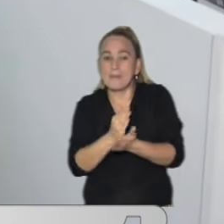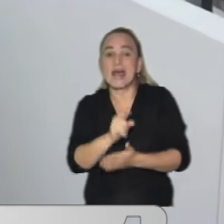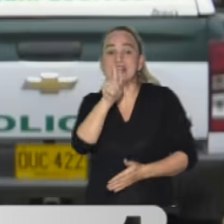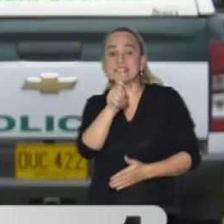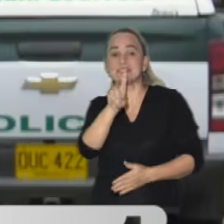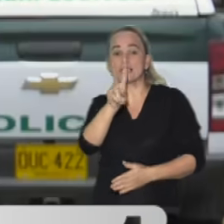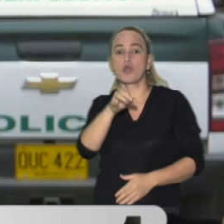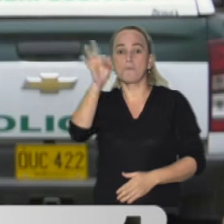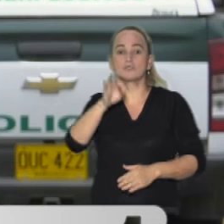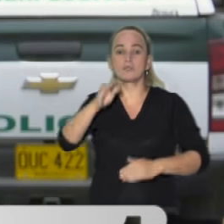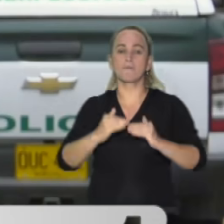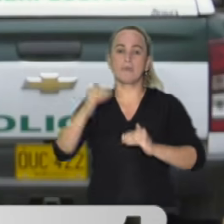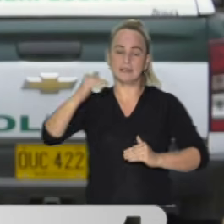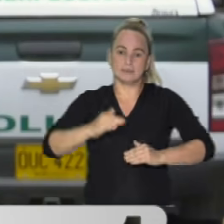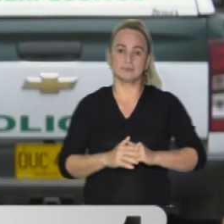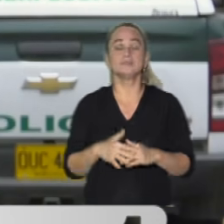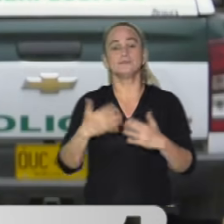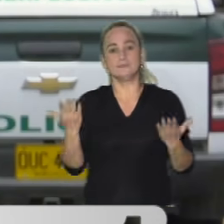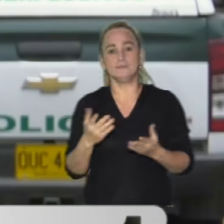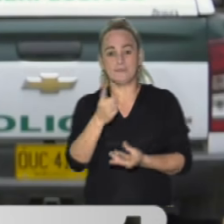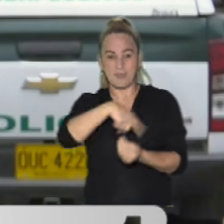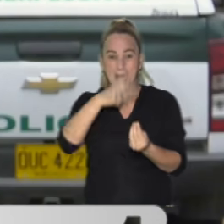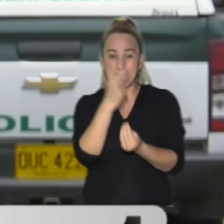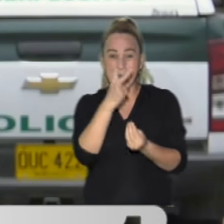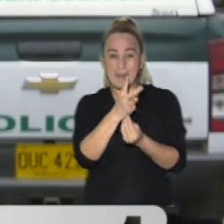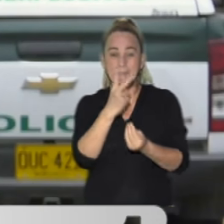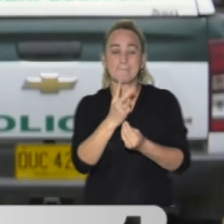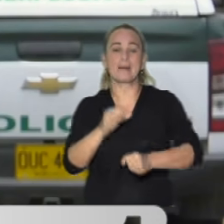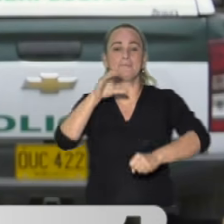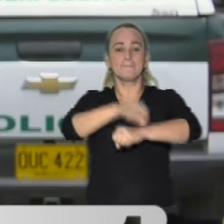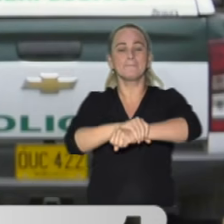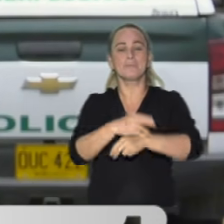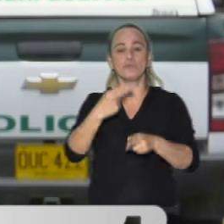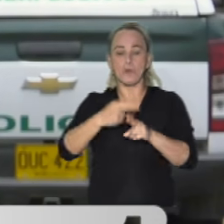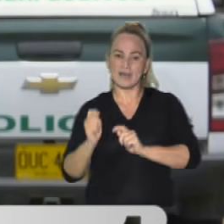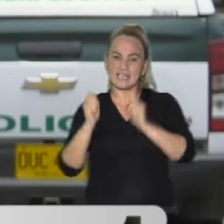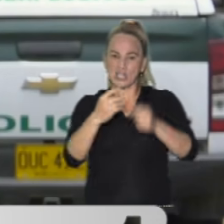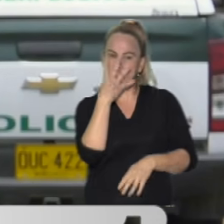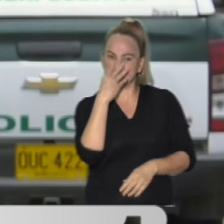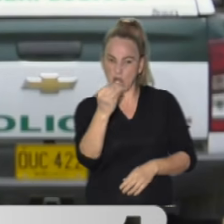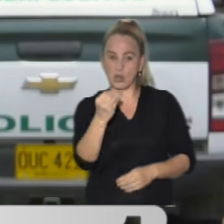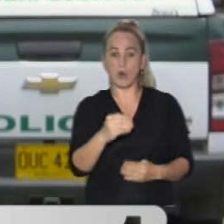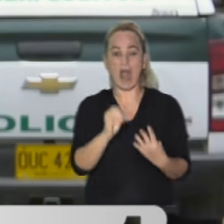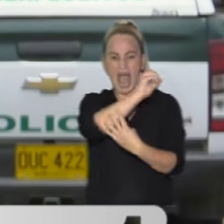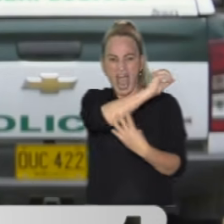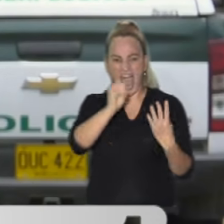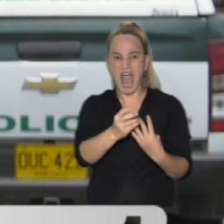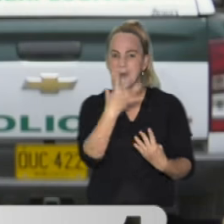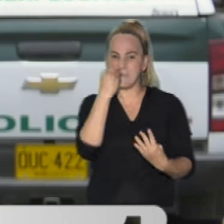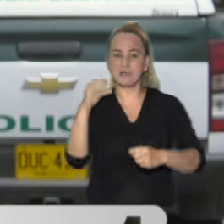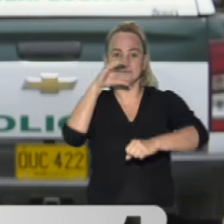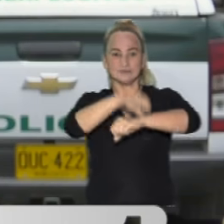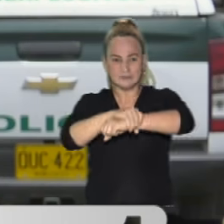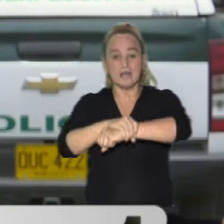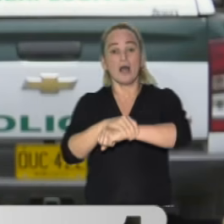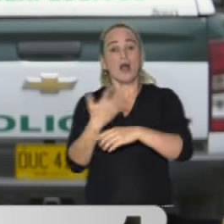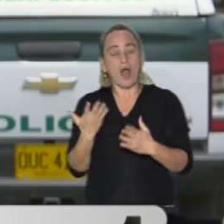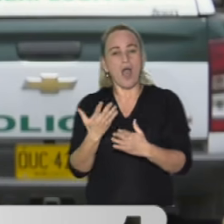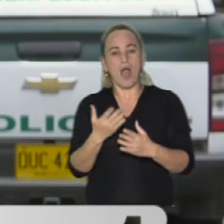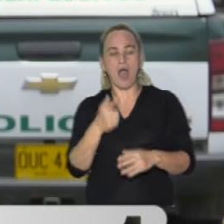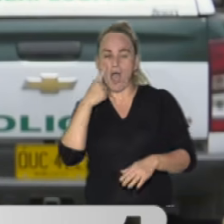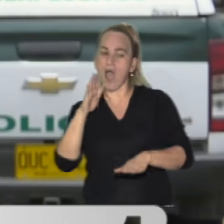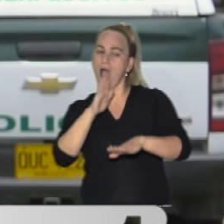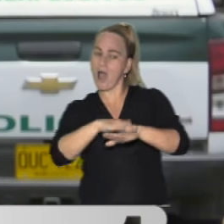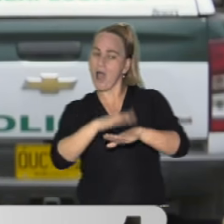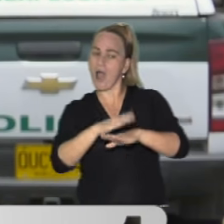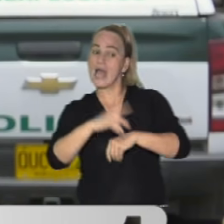62%. Y fue desarticulada una banda conocida como Los Zorros, 4 integrantes capturados. Serían